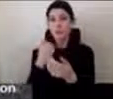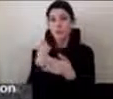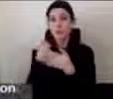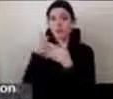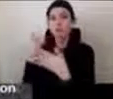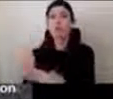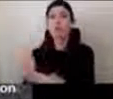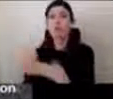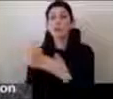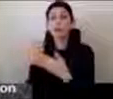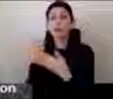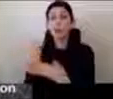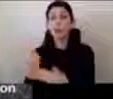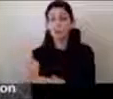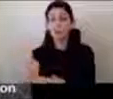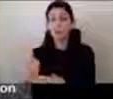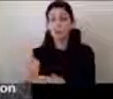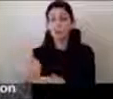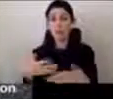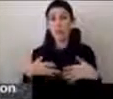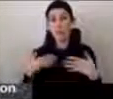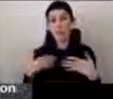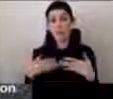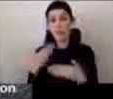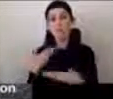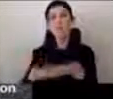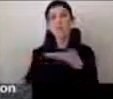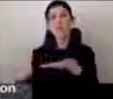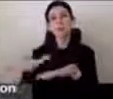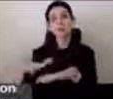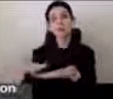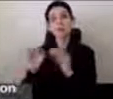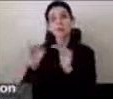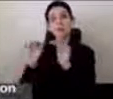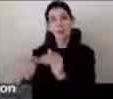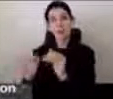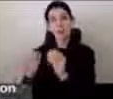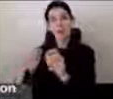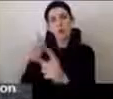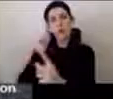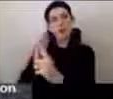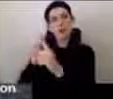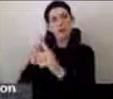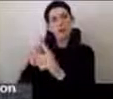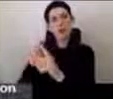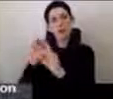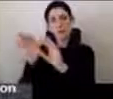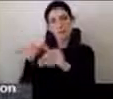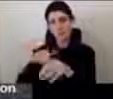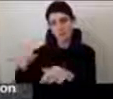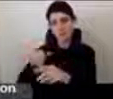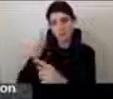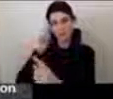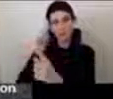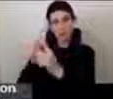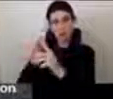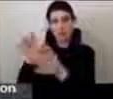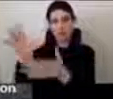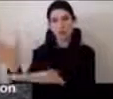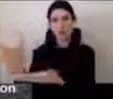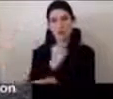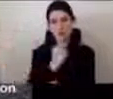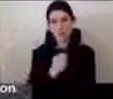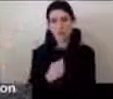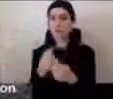actitud de colaboración y apoyo para poder alcanzar un objetivo común. Otros títulos que recomiendo en